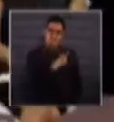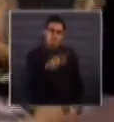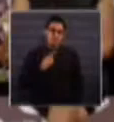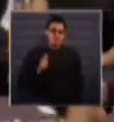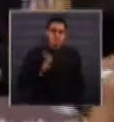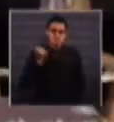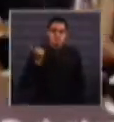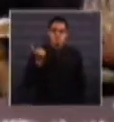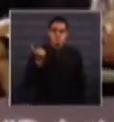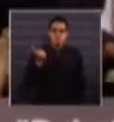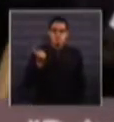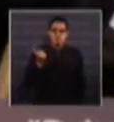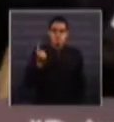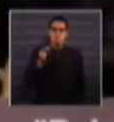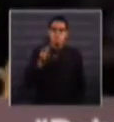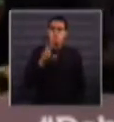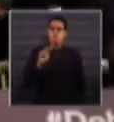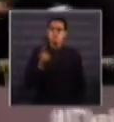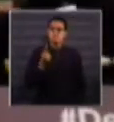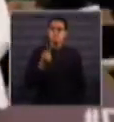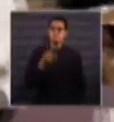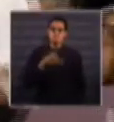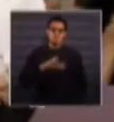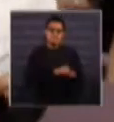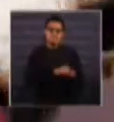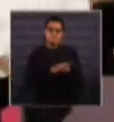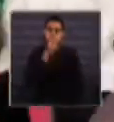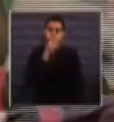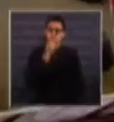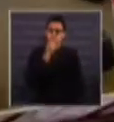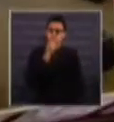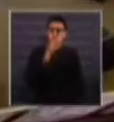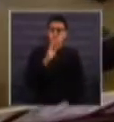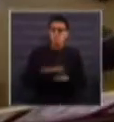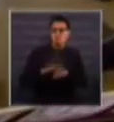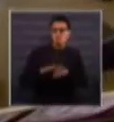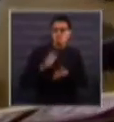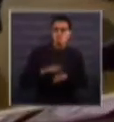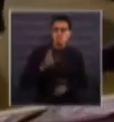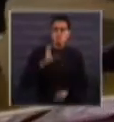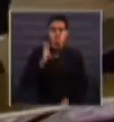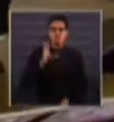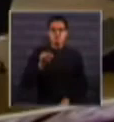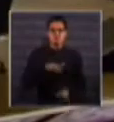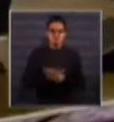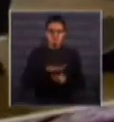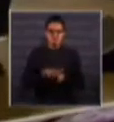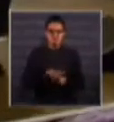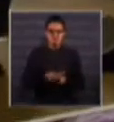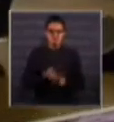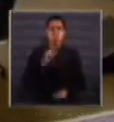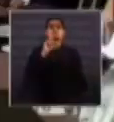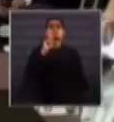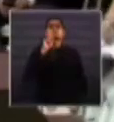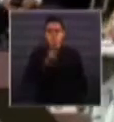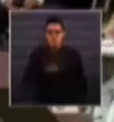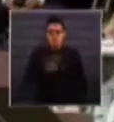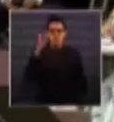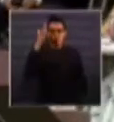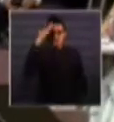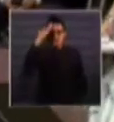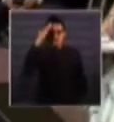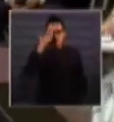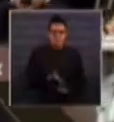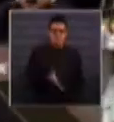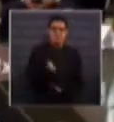es cómo. Y se insistía mucho de parte de los moderadores, Rocío Navaja, que le tocó en particular este tema de seguridad, puntualizaba mucho en